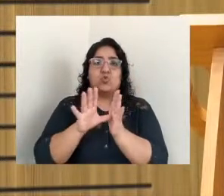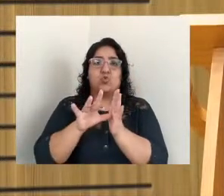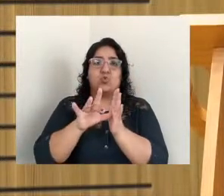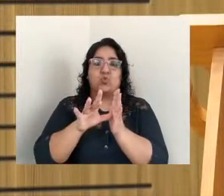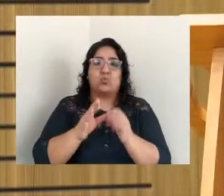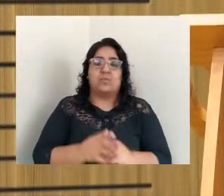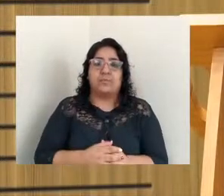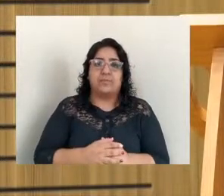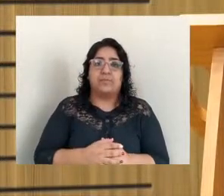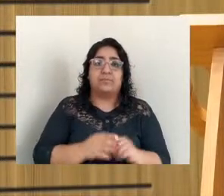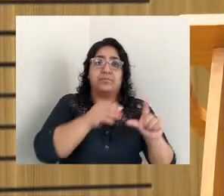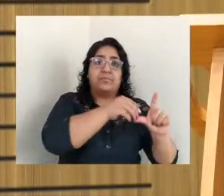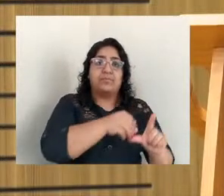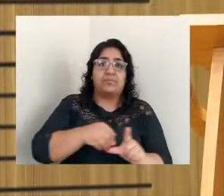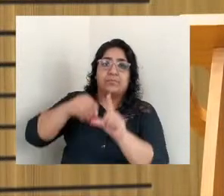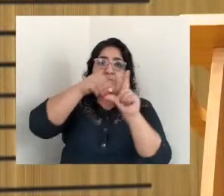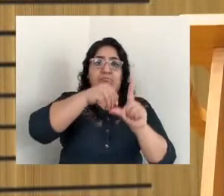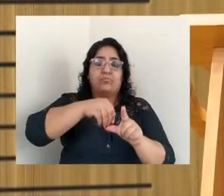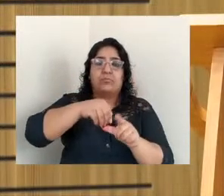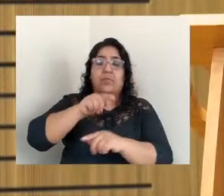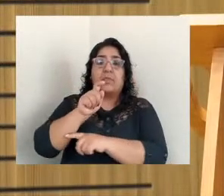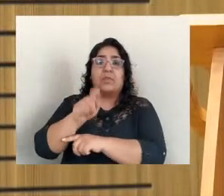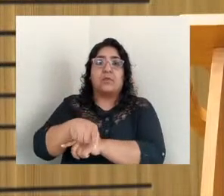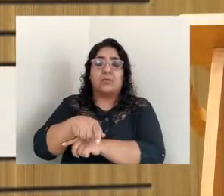Sociales, maestría en Derecho,